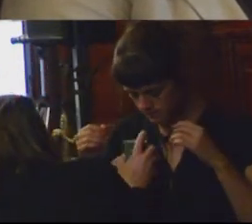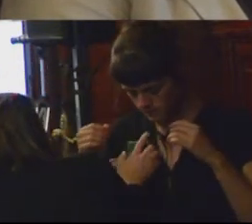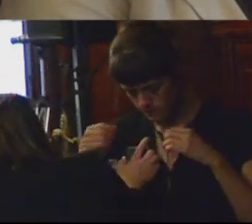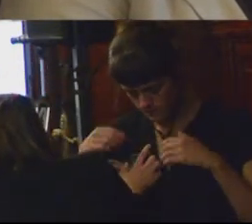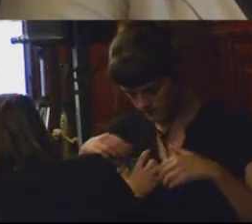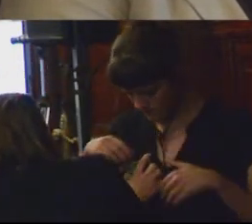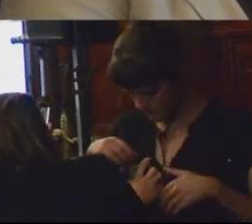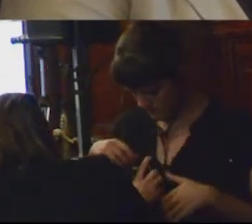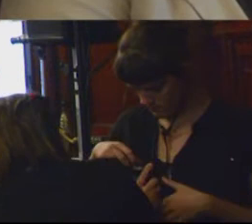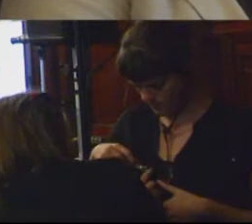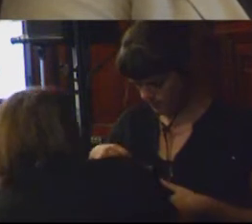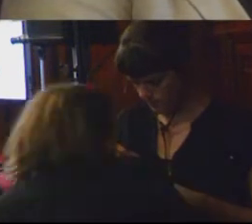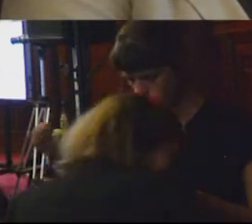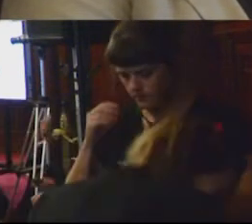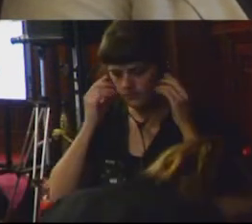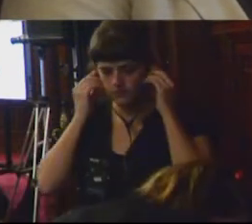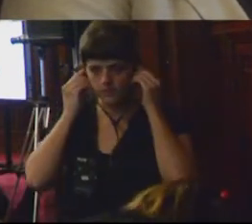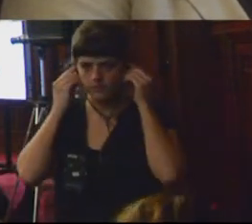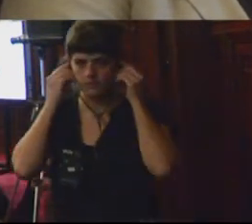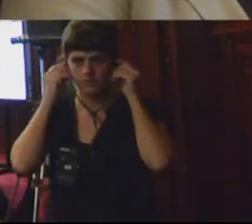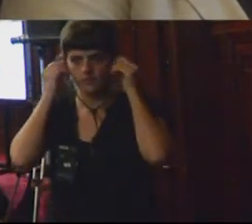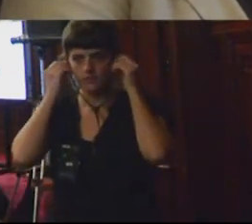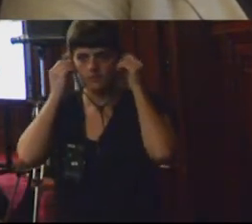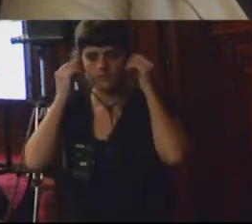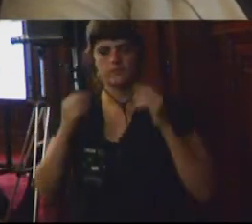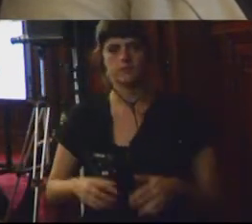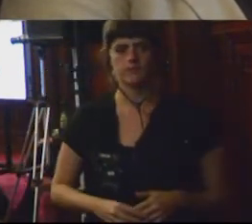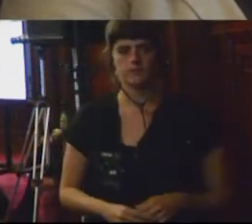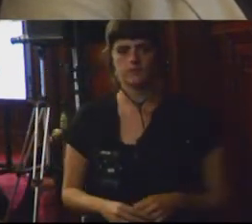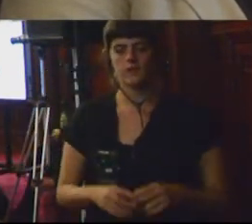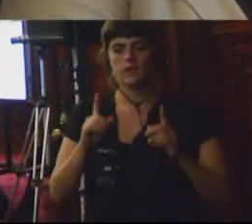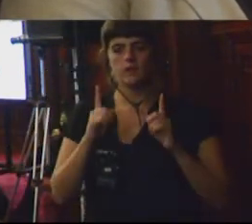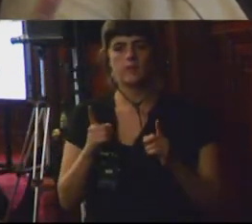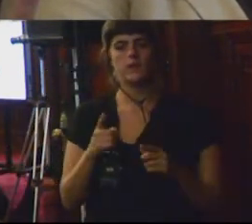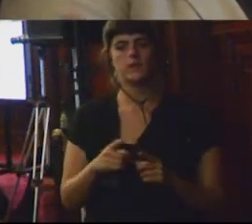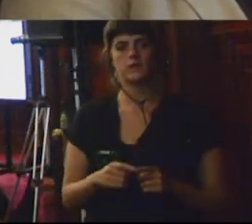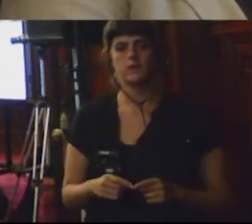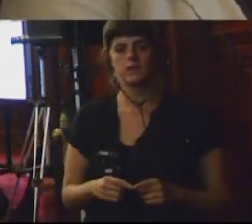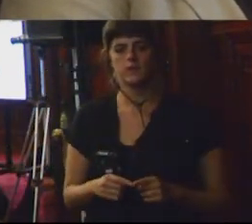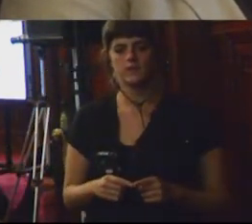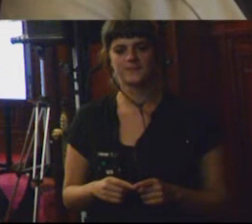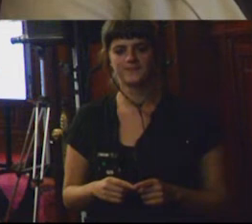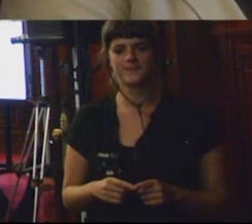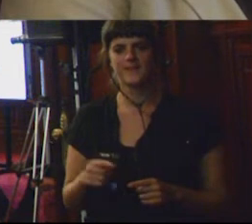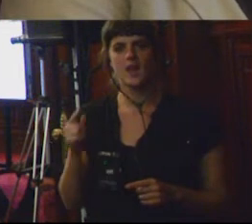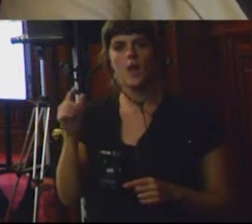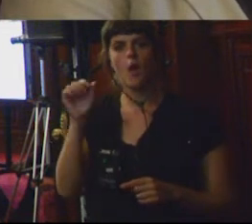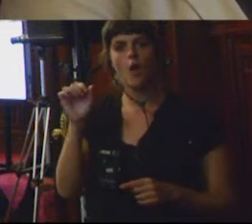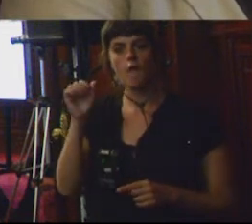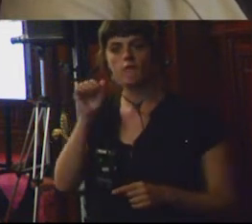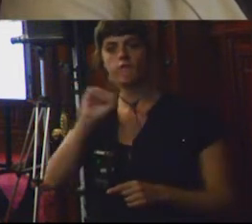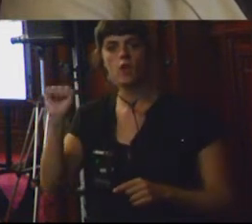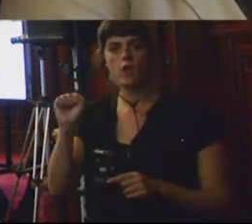Convenção 95 e a 122 da OIT. Também existe desequilíbrio com referência ao financiamento sindical, que fere a